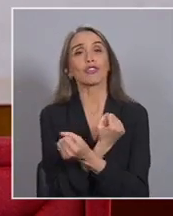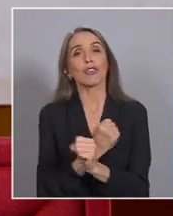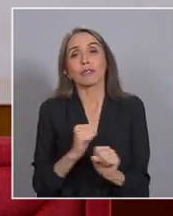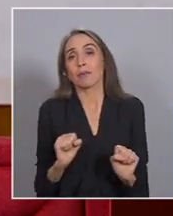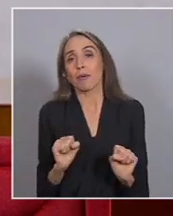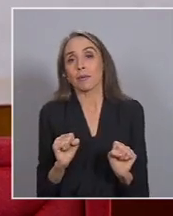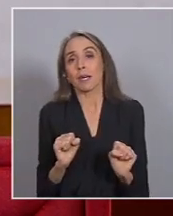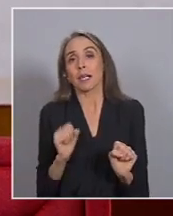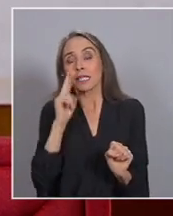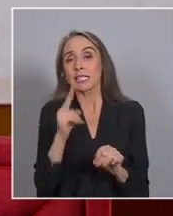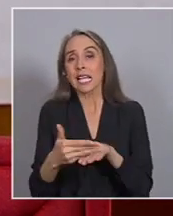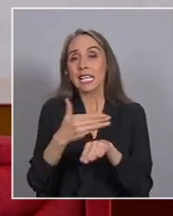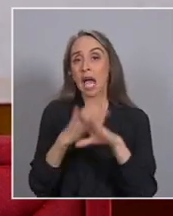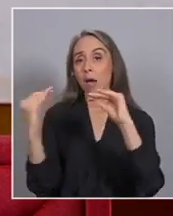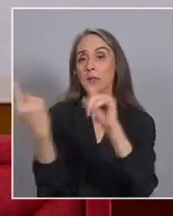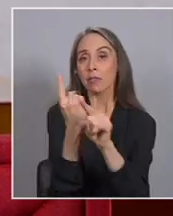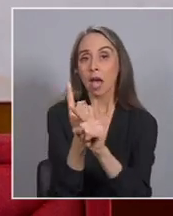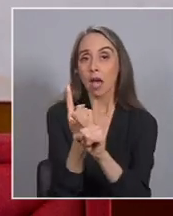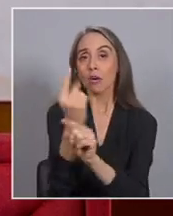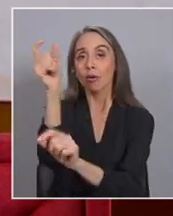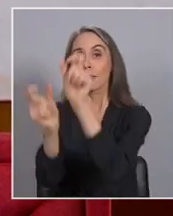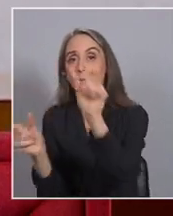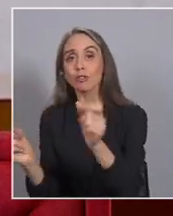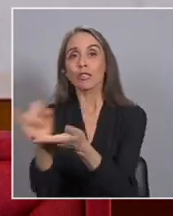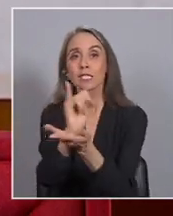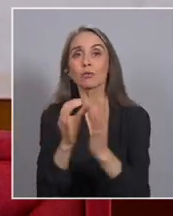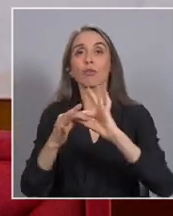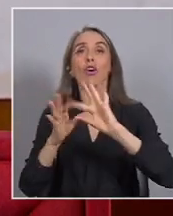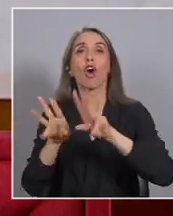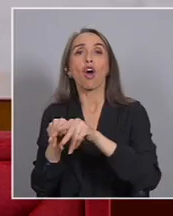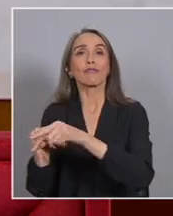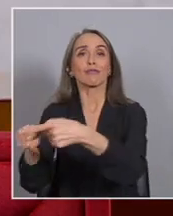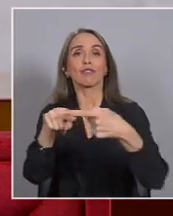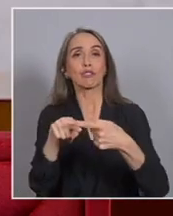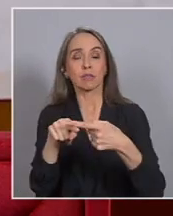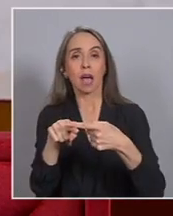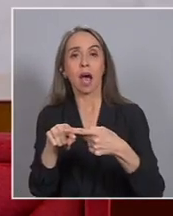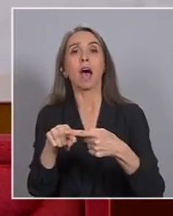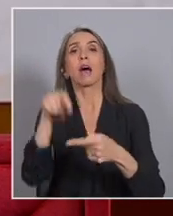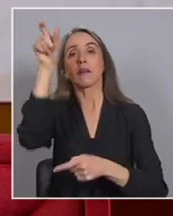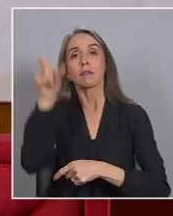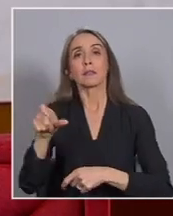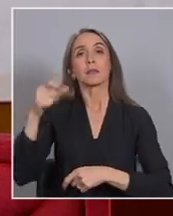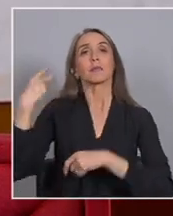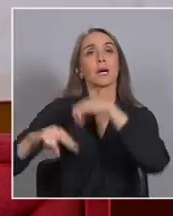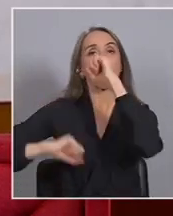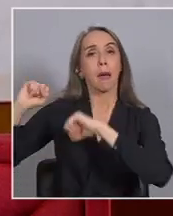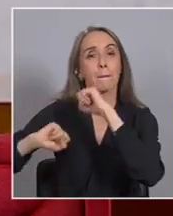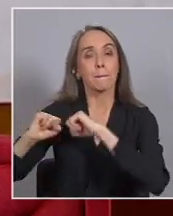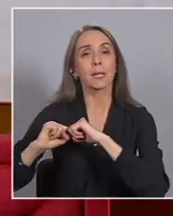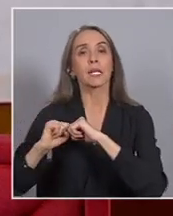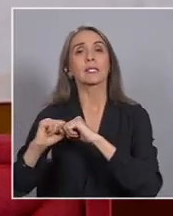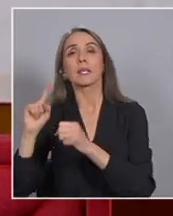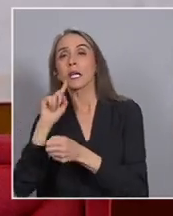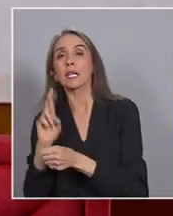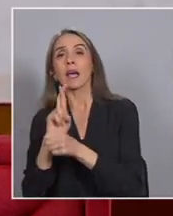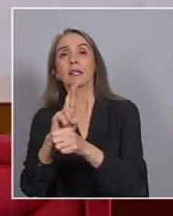posible sin el diálogo con los actores sociales, entre ellos empresarios y sus